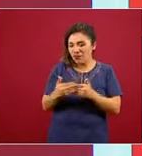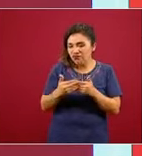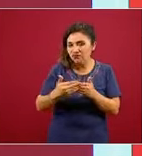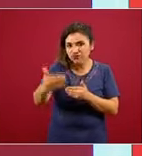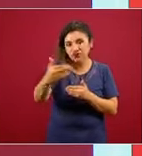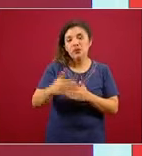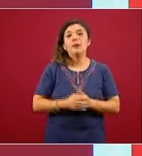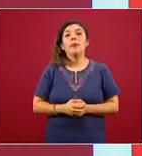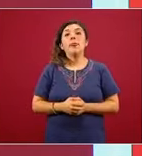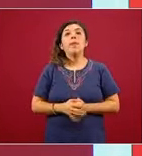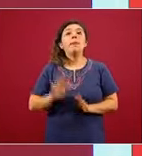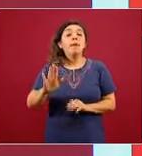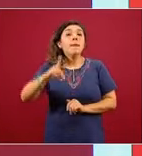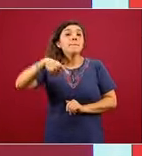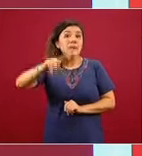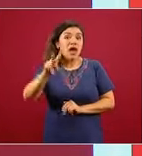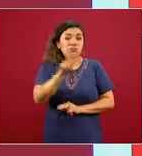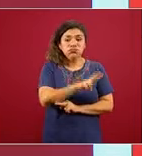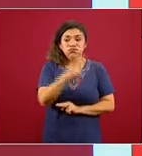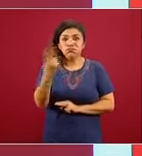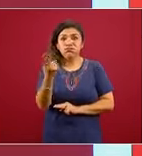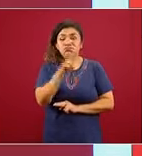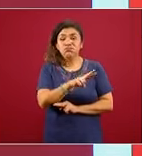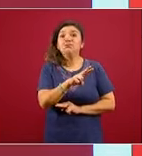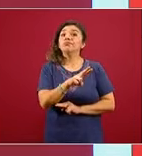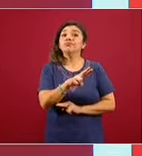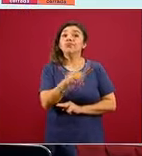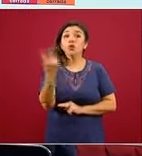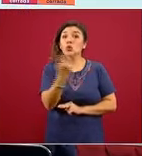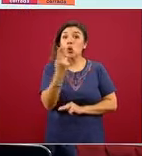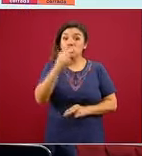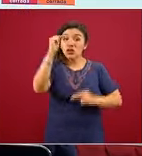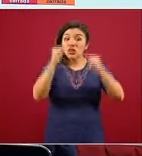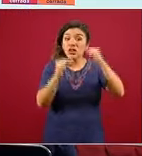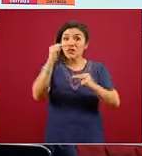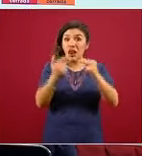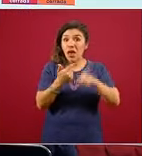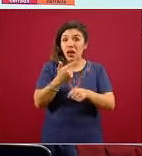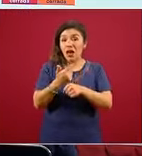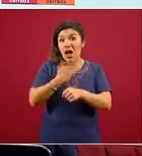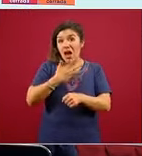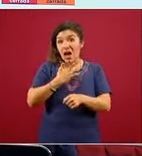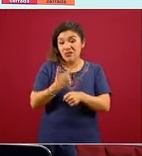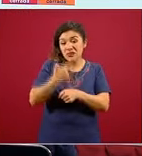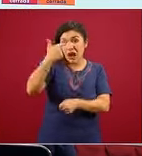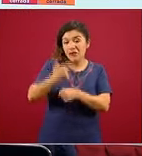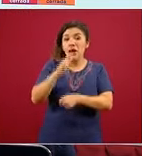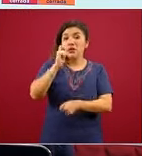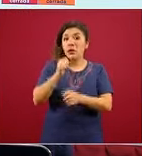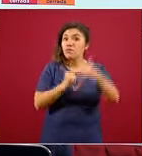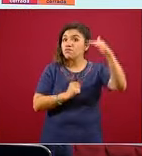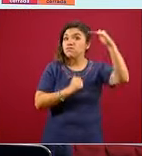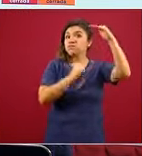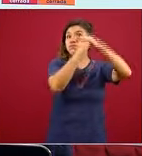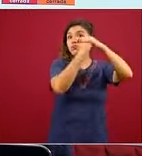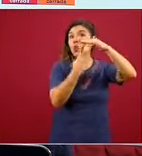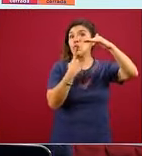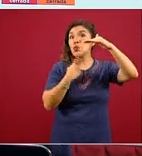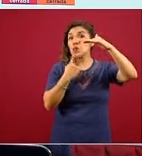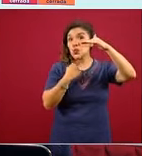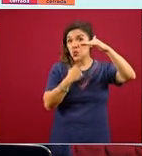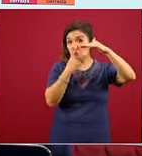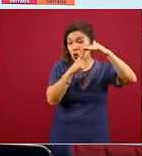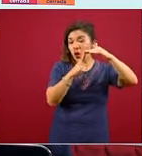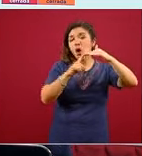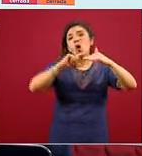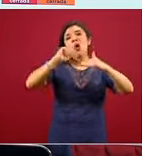presentó ayer. Sin embargo, en ambos casos, los 2 niveles de riesgo que tenemos para el semáforo es el máximo, que representa el rojo, y